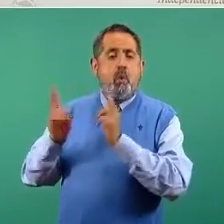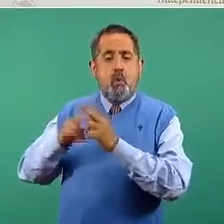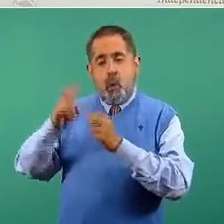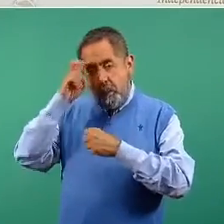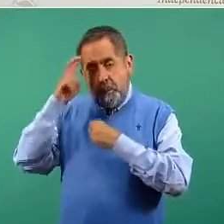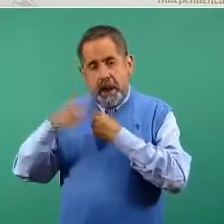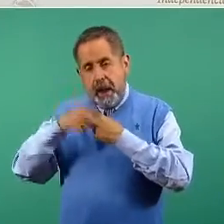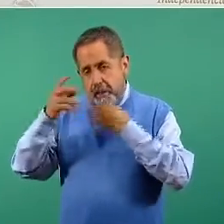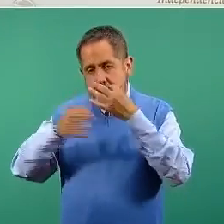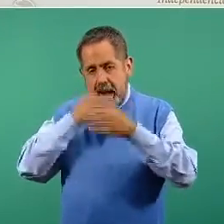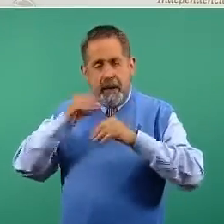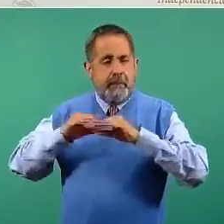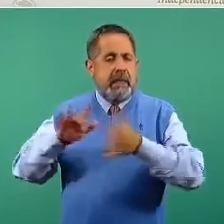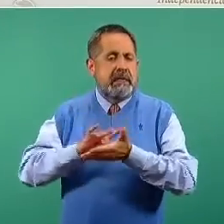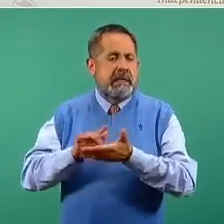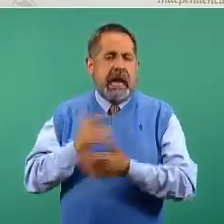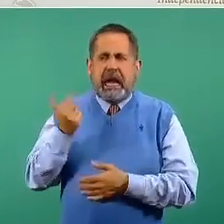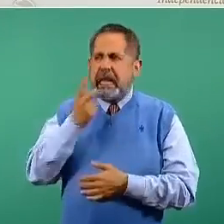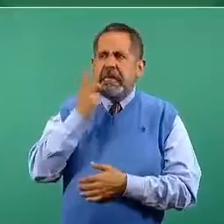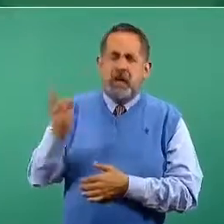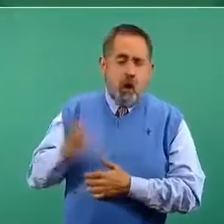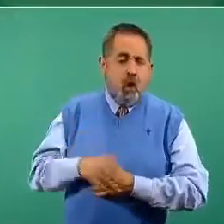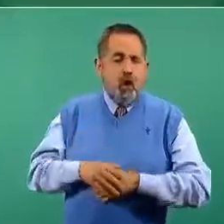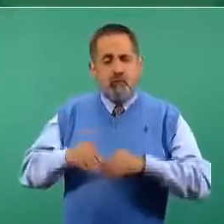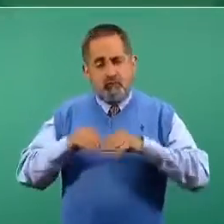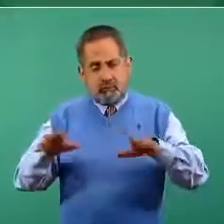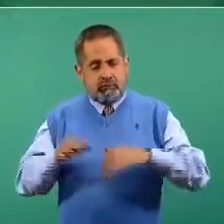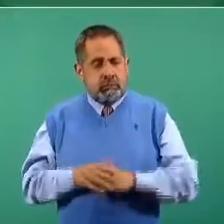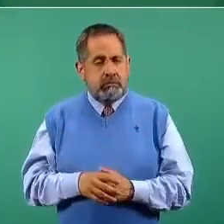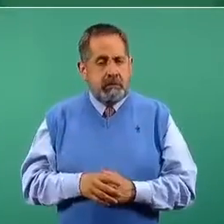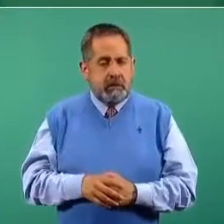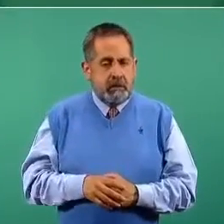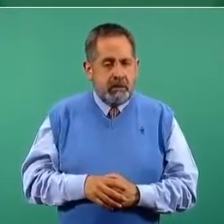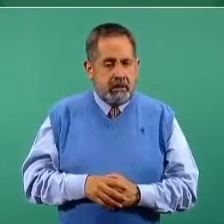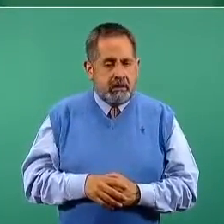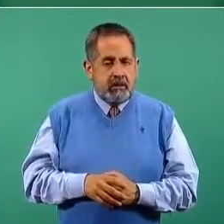Medicamentos. Y lo que dice la Agencia Europea de Medicamentos, términos